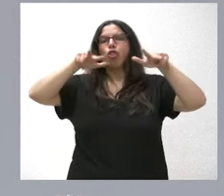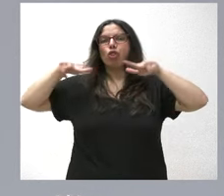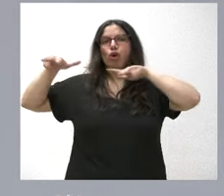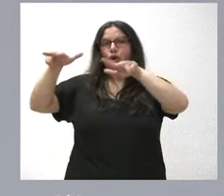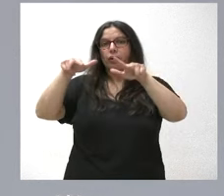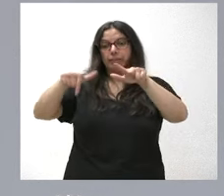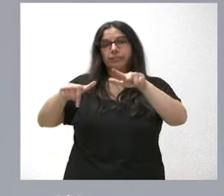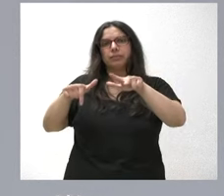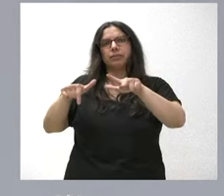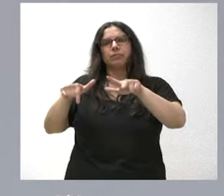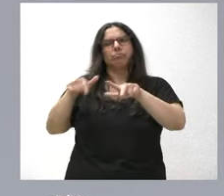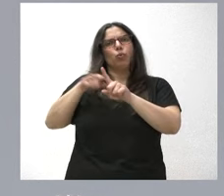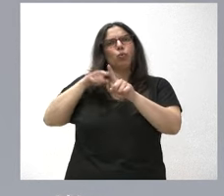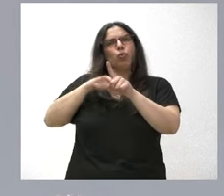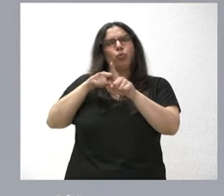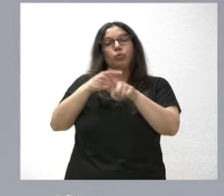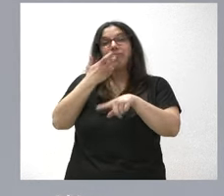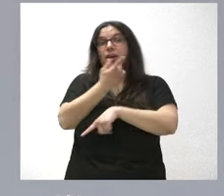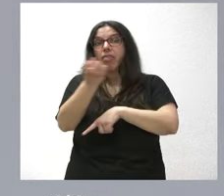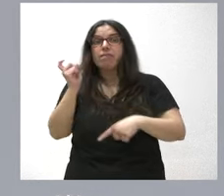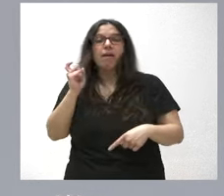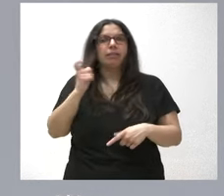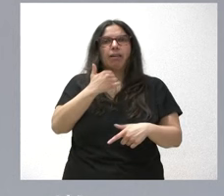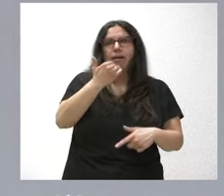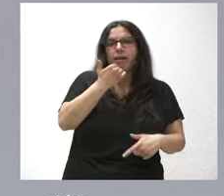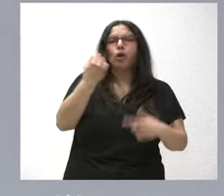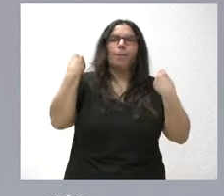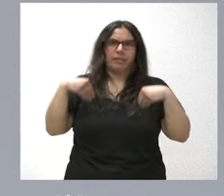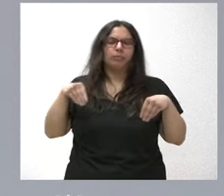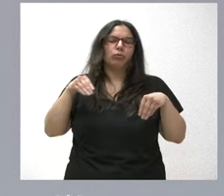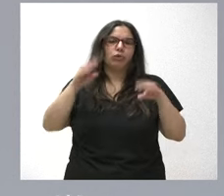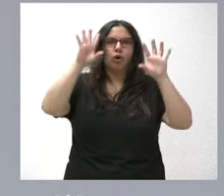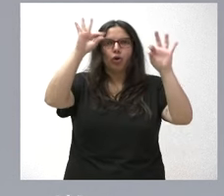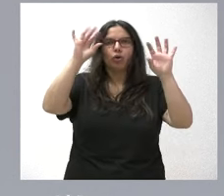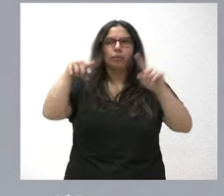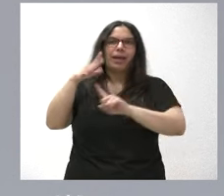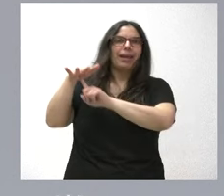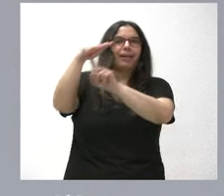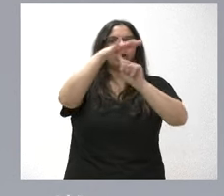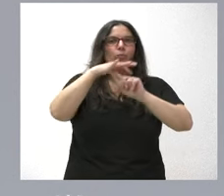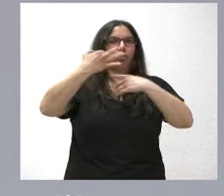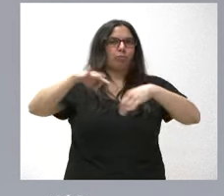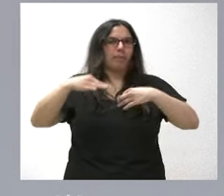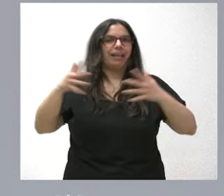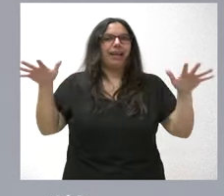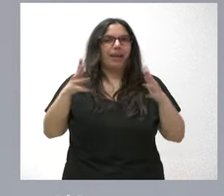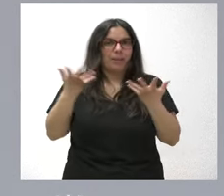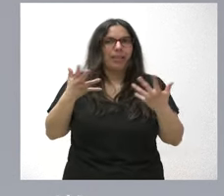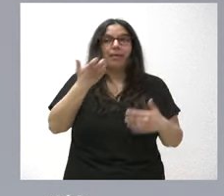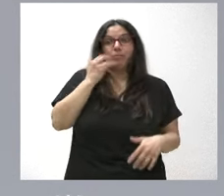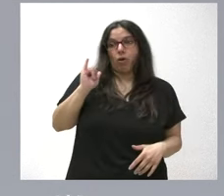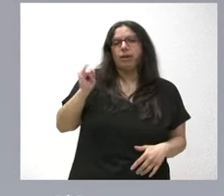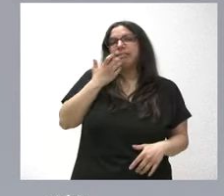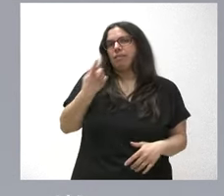ese día se van a utilizar y, en caso necesario, lógicamente, el propio helicóptero de emergencias con el que cuenta la comunidad